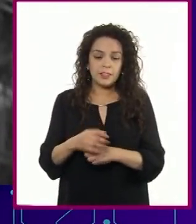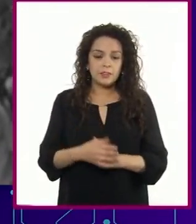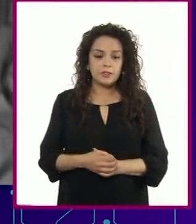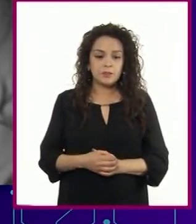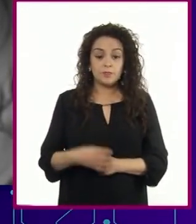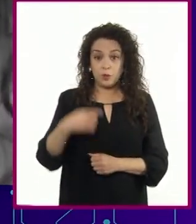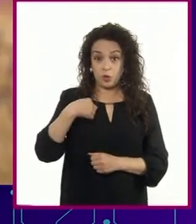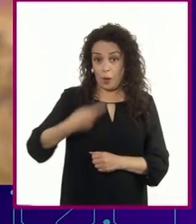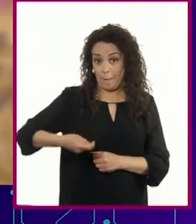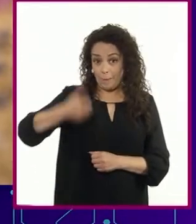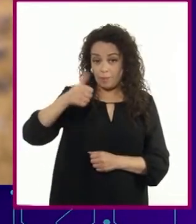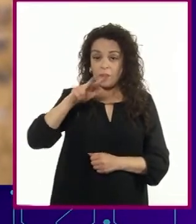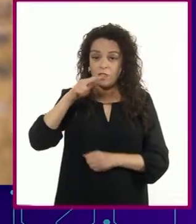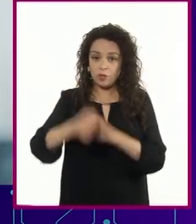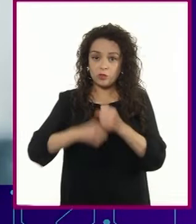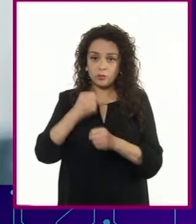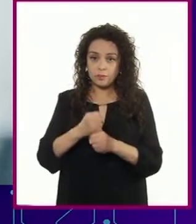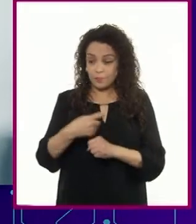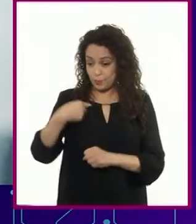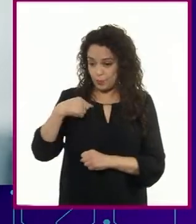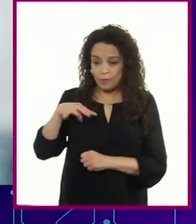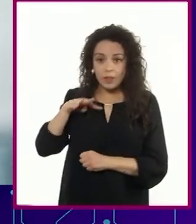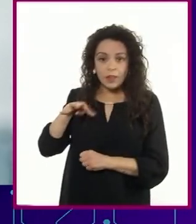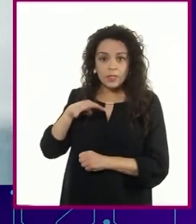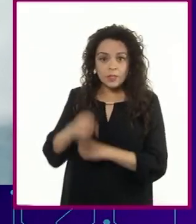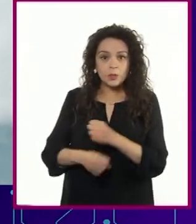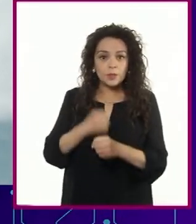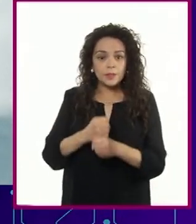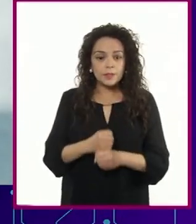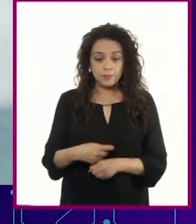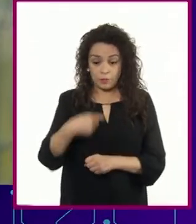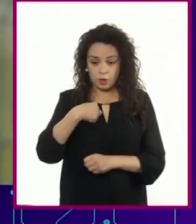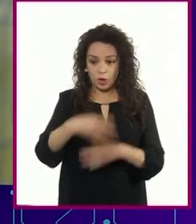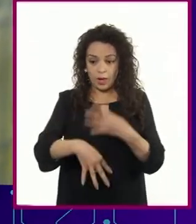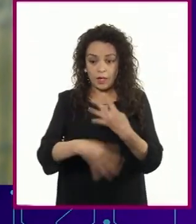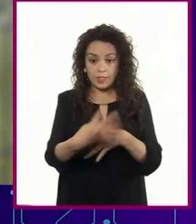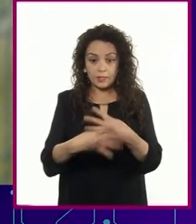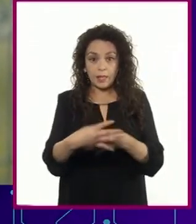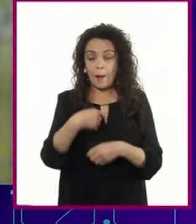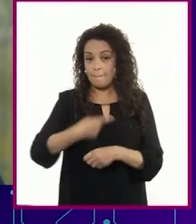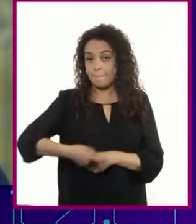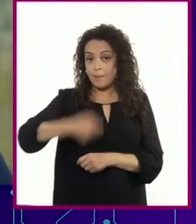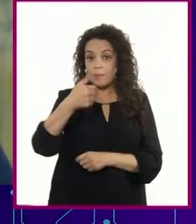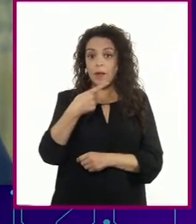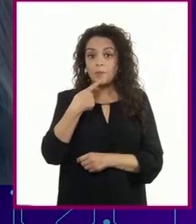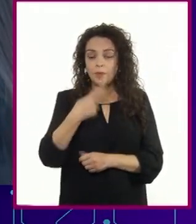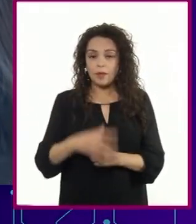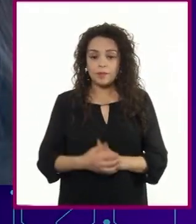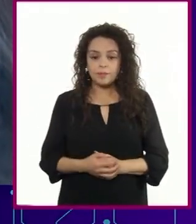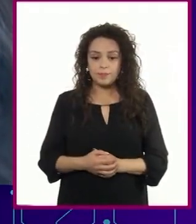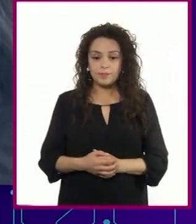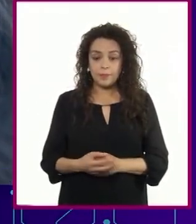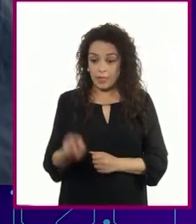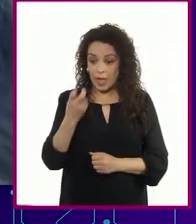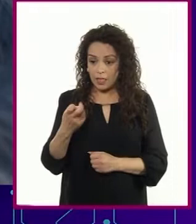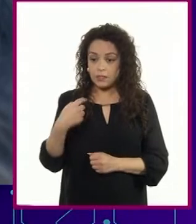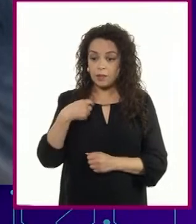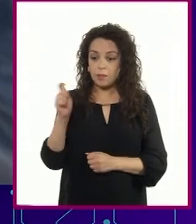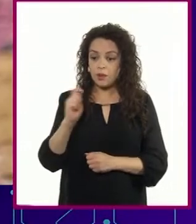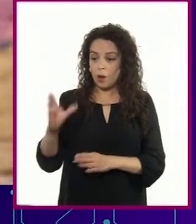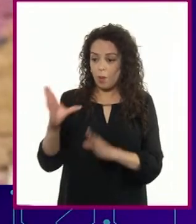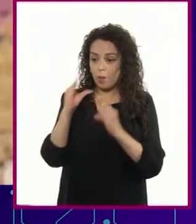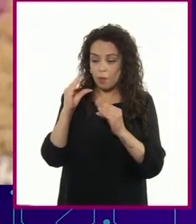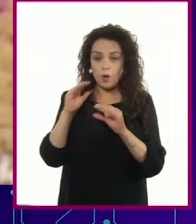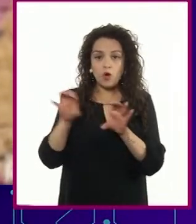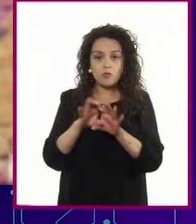tenía 18 años. 19 años. La probé a los 14. En ese entonces mi novio me enseñó a inyectarme.